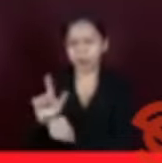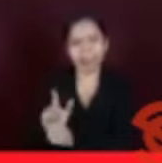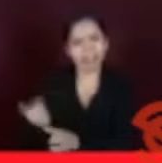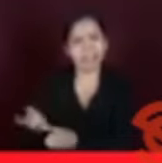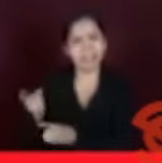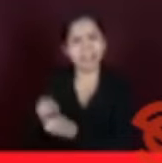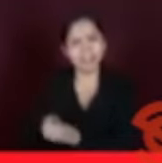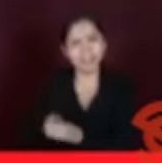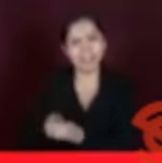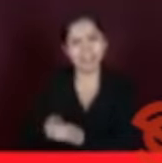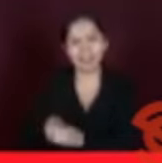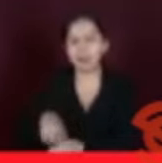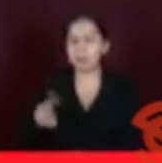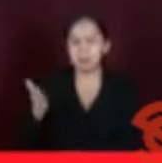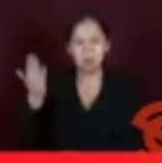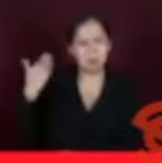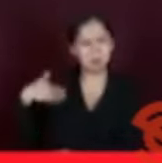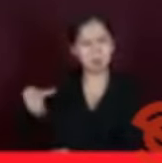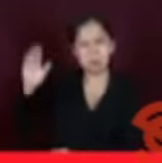que viene de lejos.